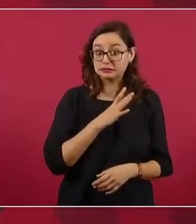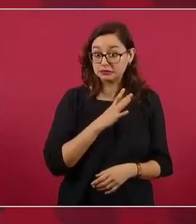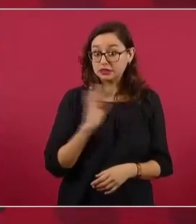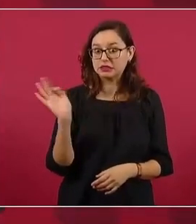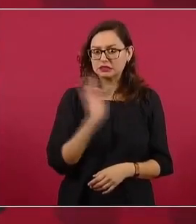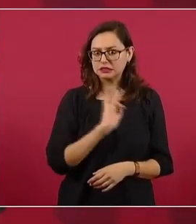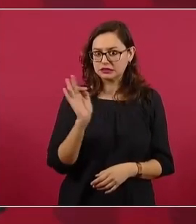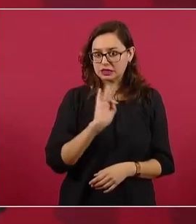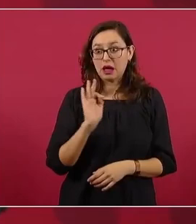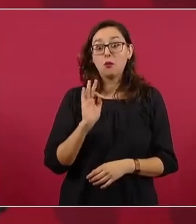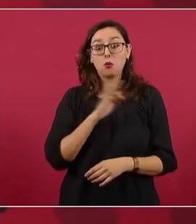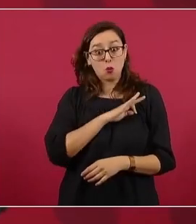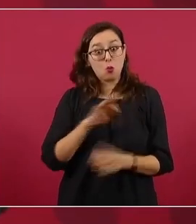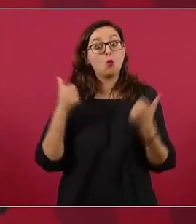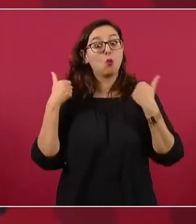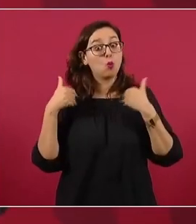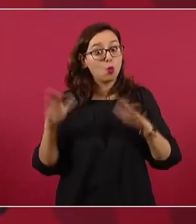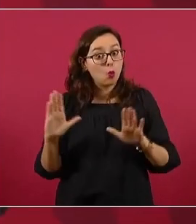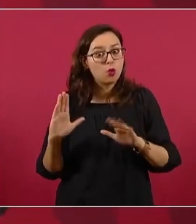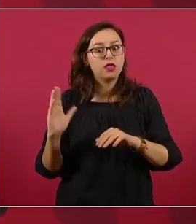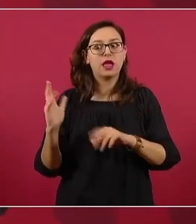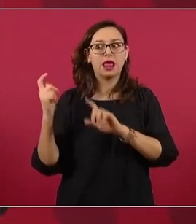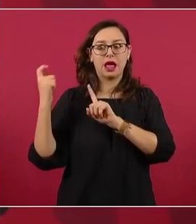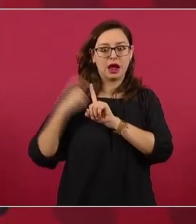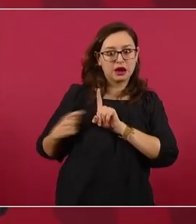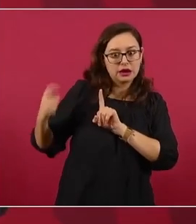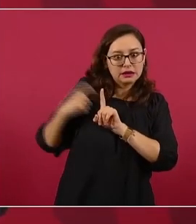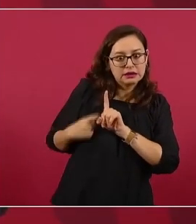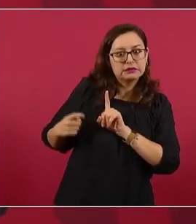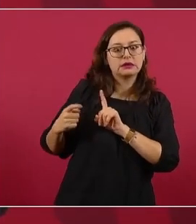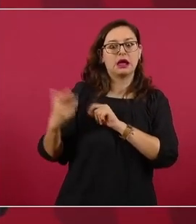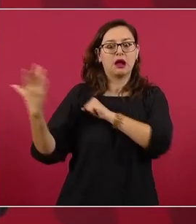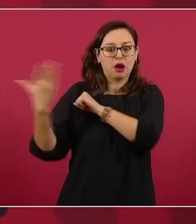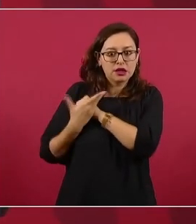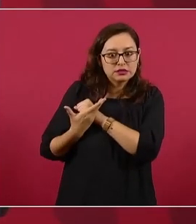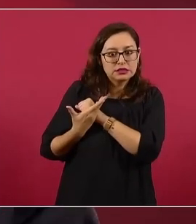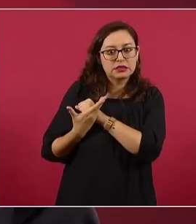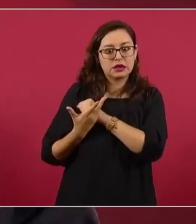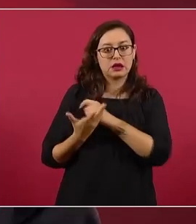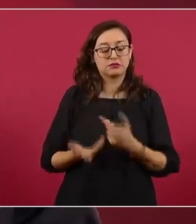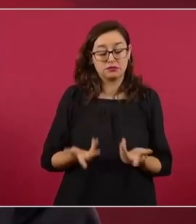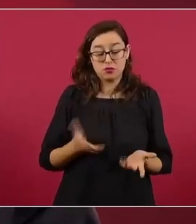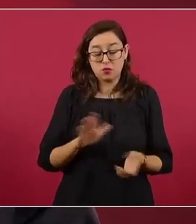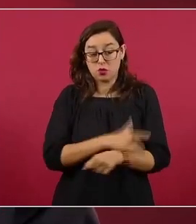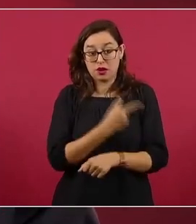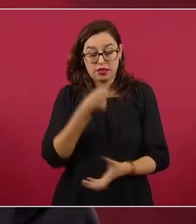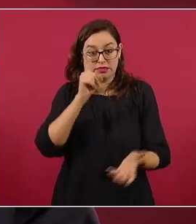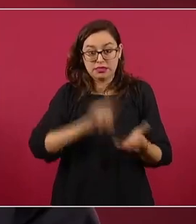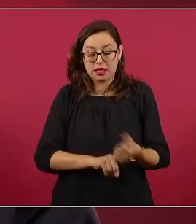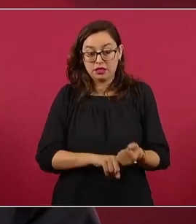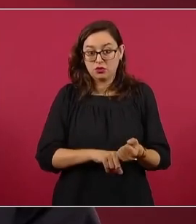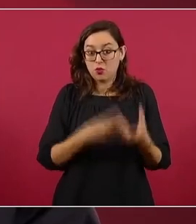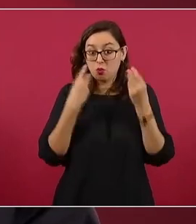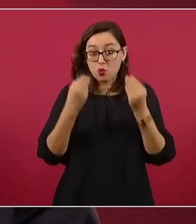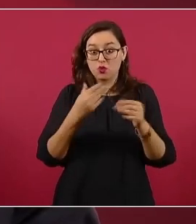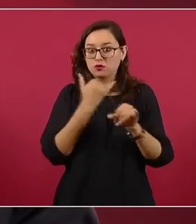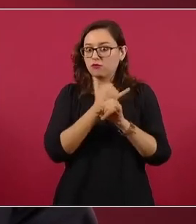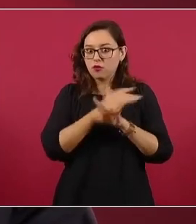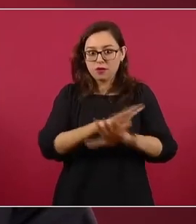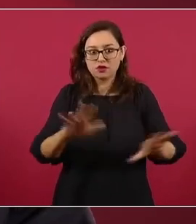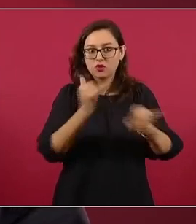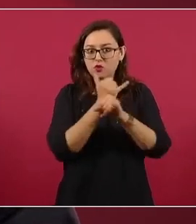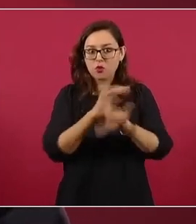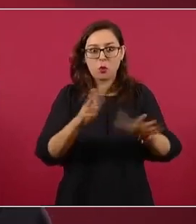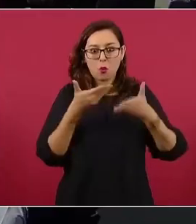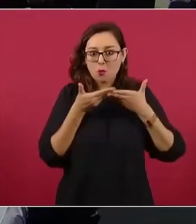demasiada información estadística de las actividades de la unidad de inteligencia financiera. Por